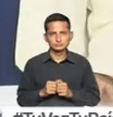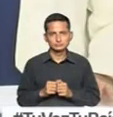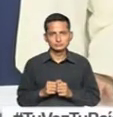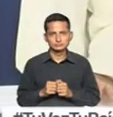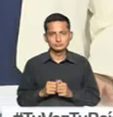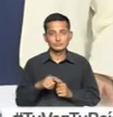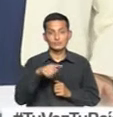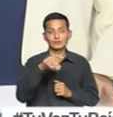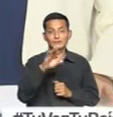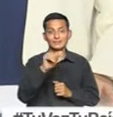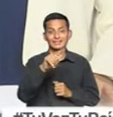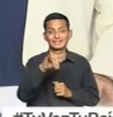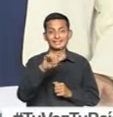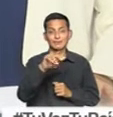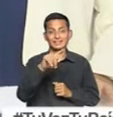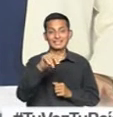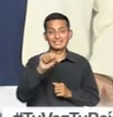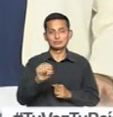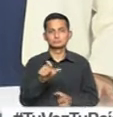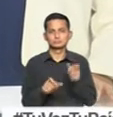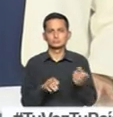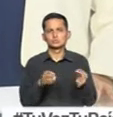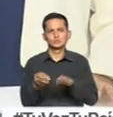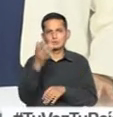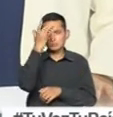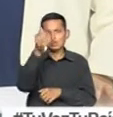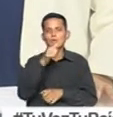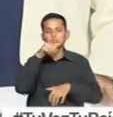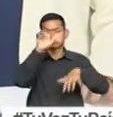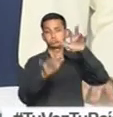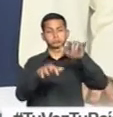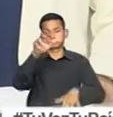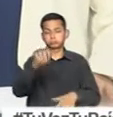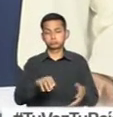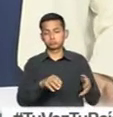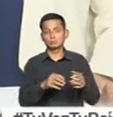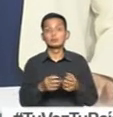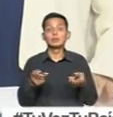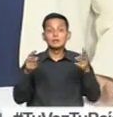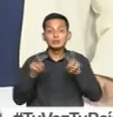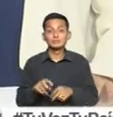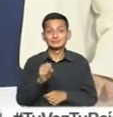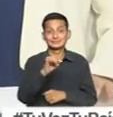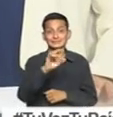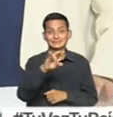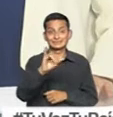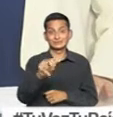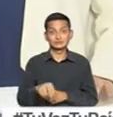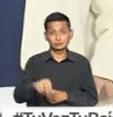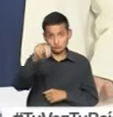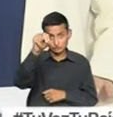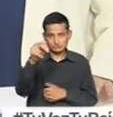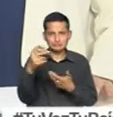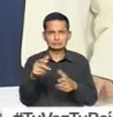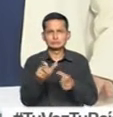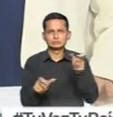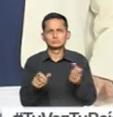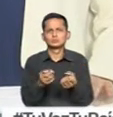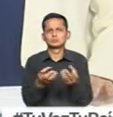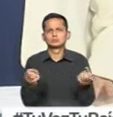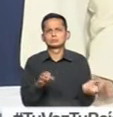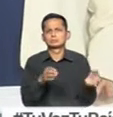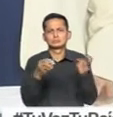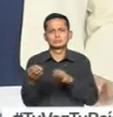En Filipinas aumenta el número de muertos por las inundaciones, mientras que al norte de Siria se registran decenas de civiles